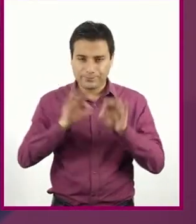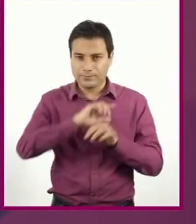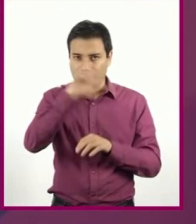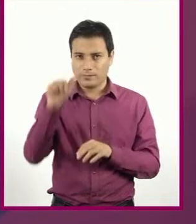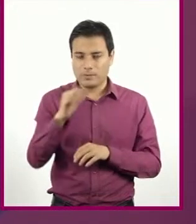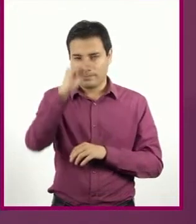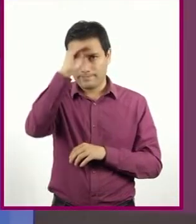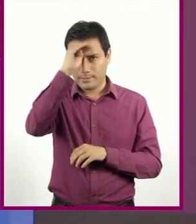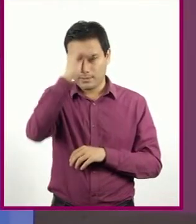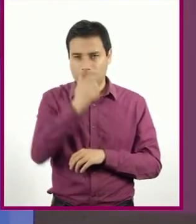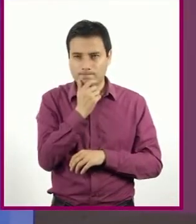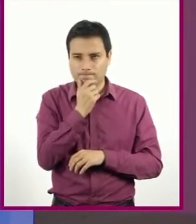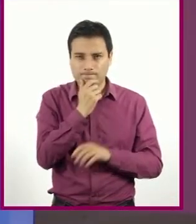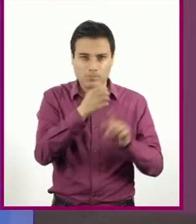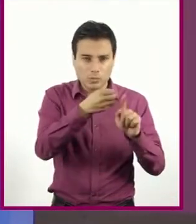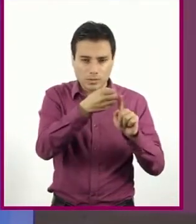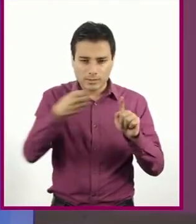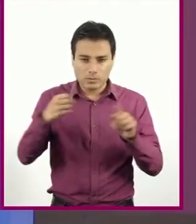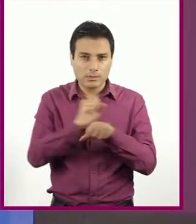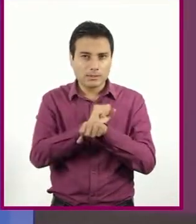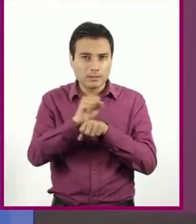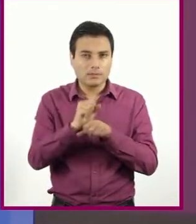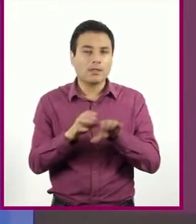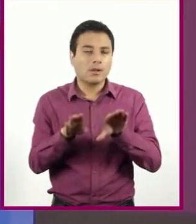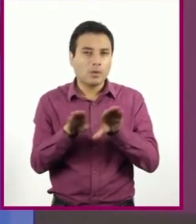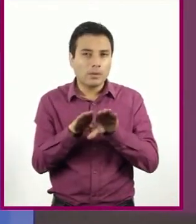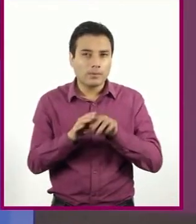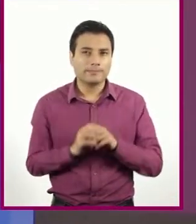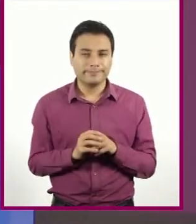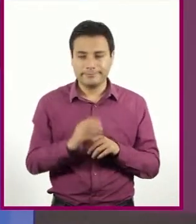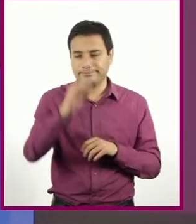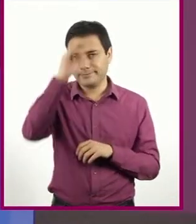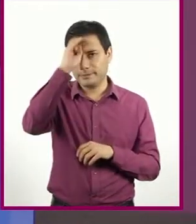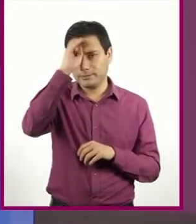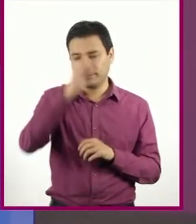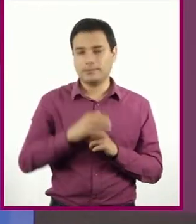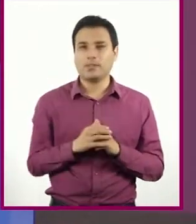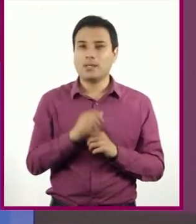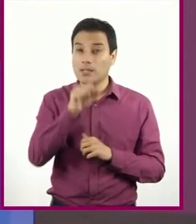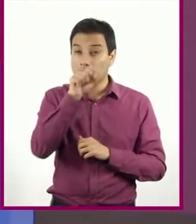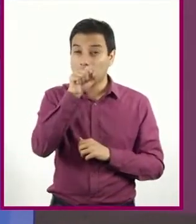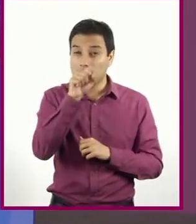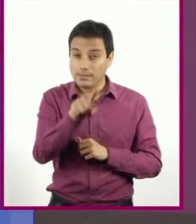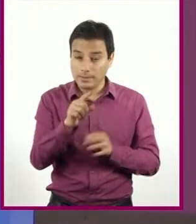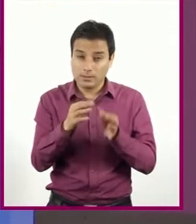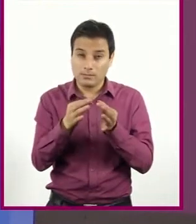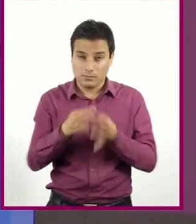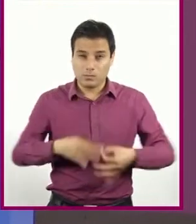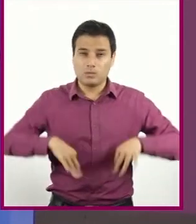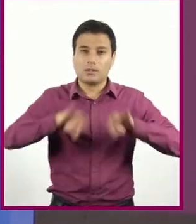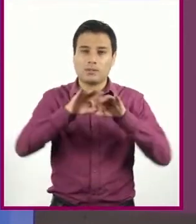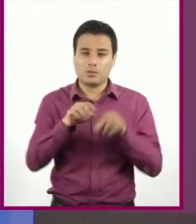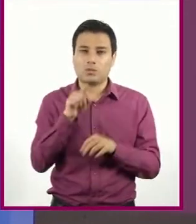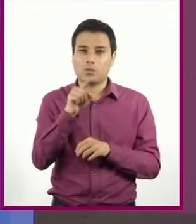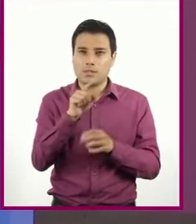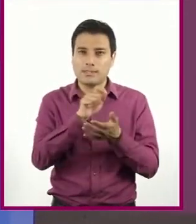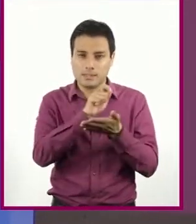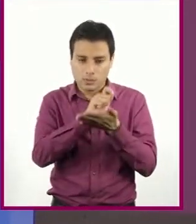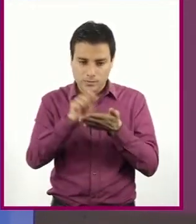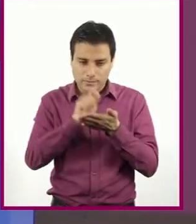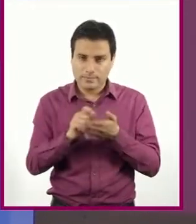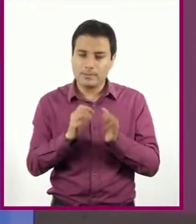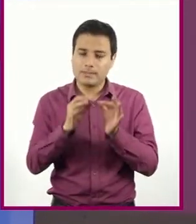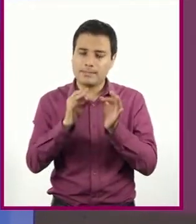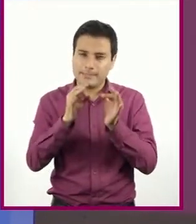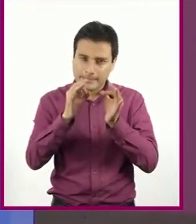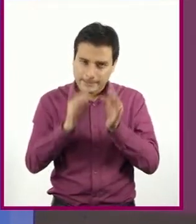la manera más simple y efectiva. Eso sí, también pensando en escribirlas según la forma de hablar de